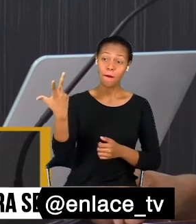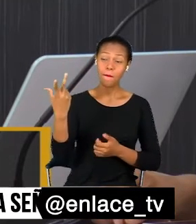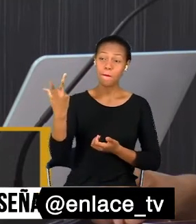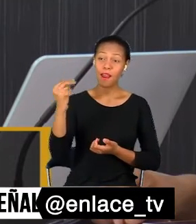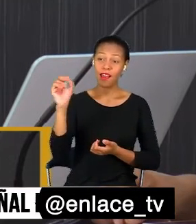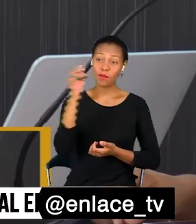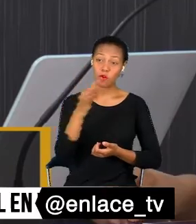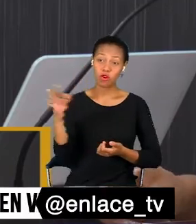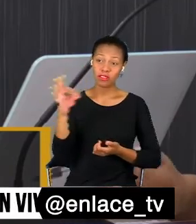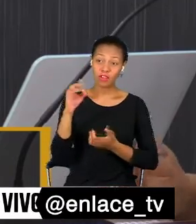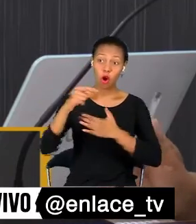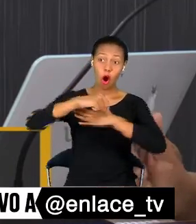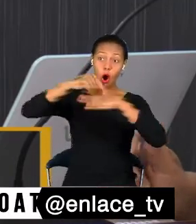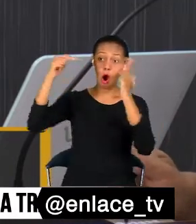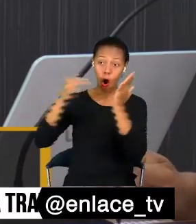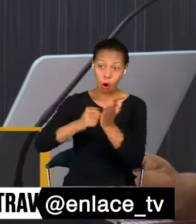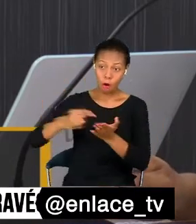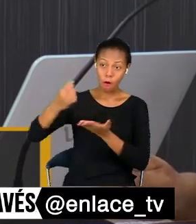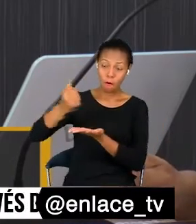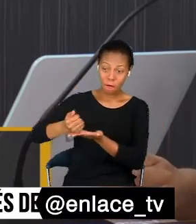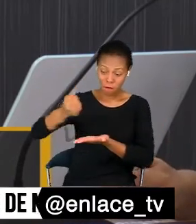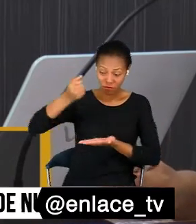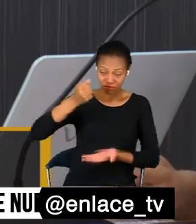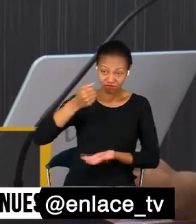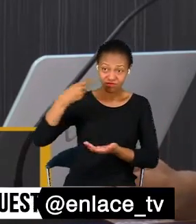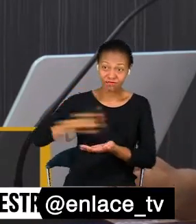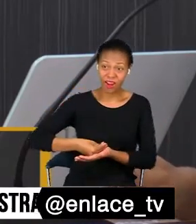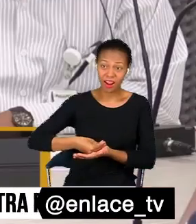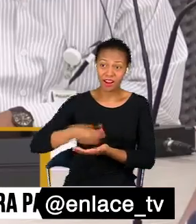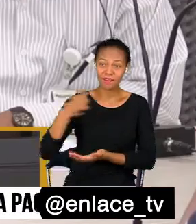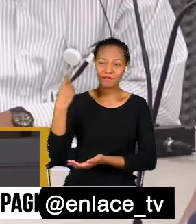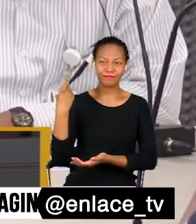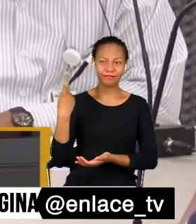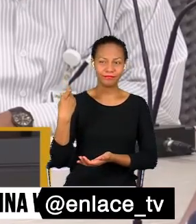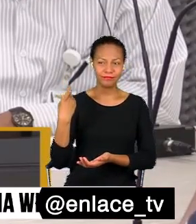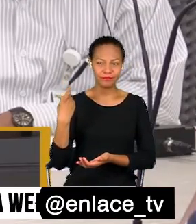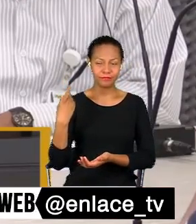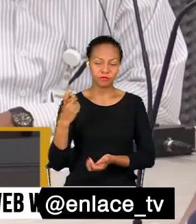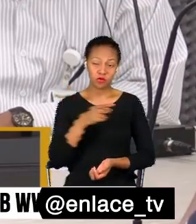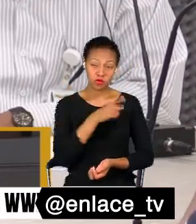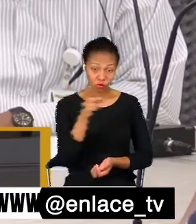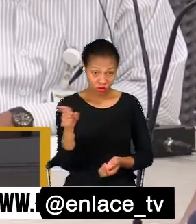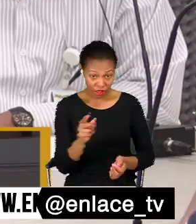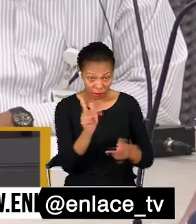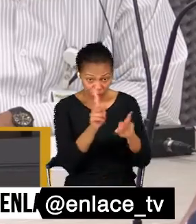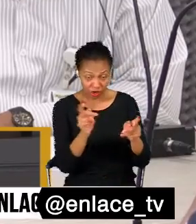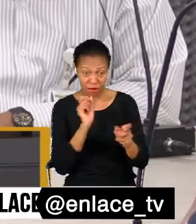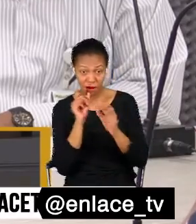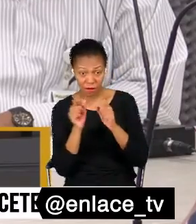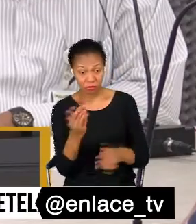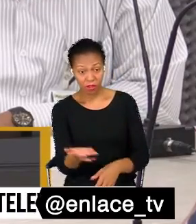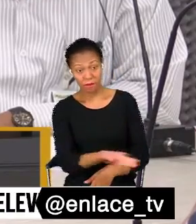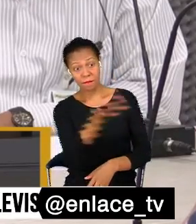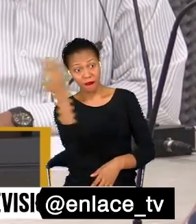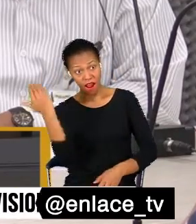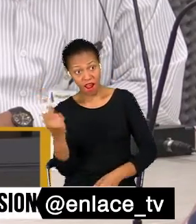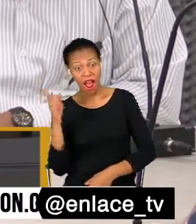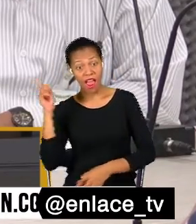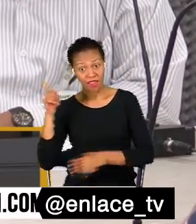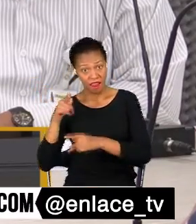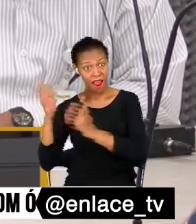de las acreencias, y que eso, como periodista, los invito a que vayan a las instalaciones de la empresa y